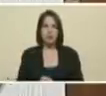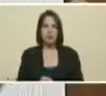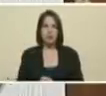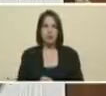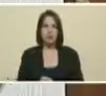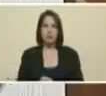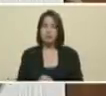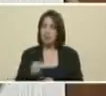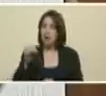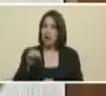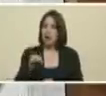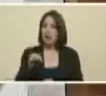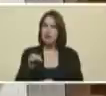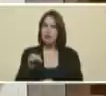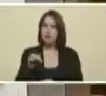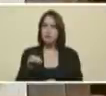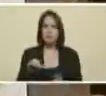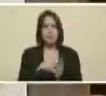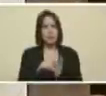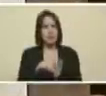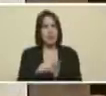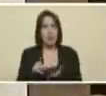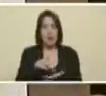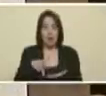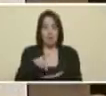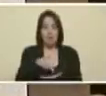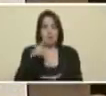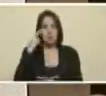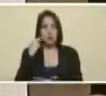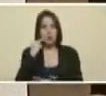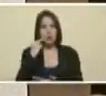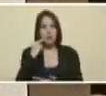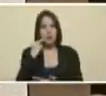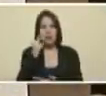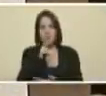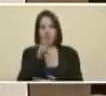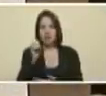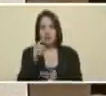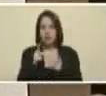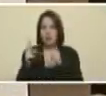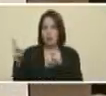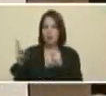aquí mismo, estamos en la Plaza Bolívar, a 200 metros